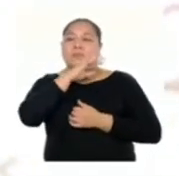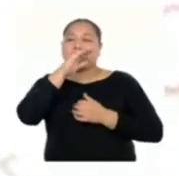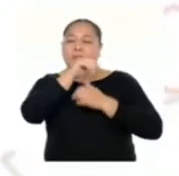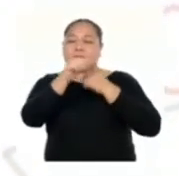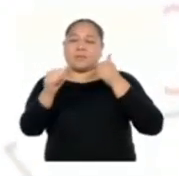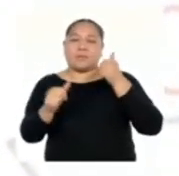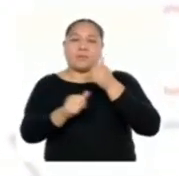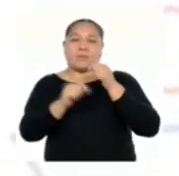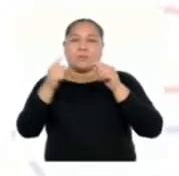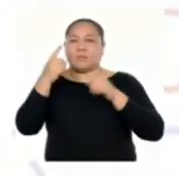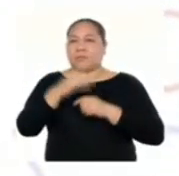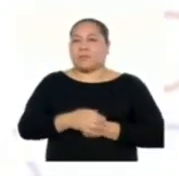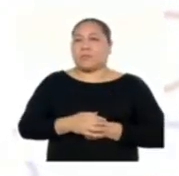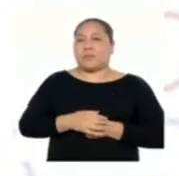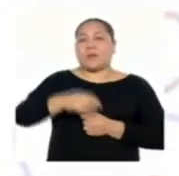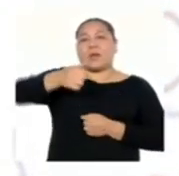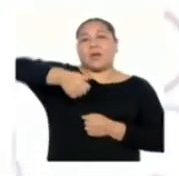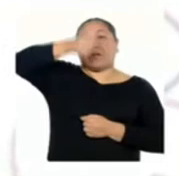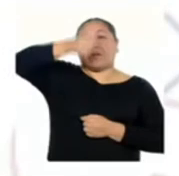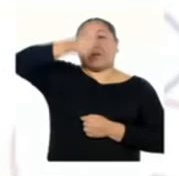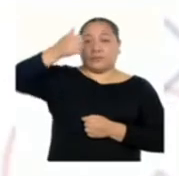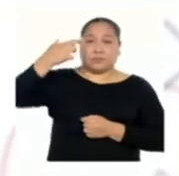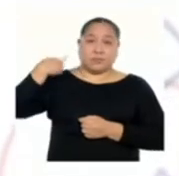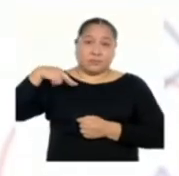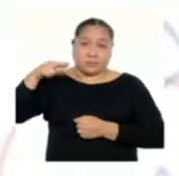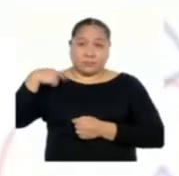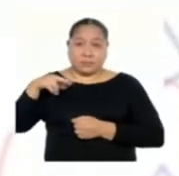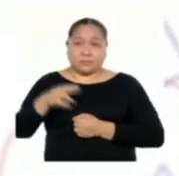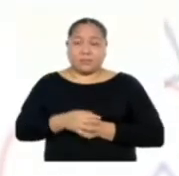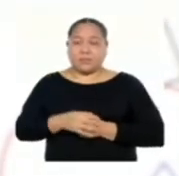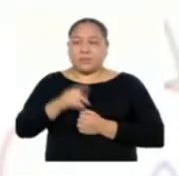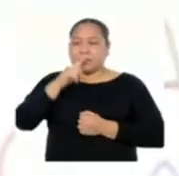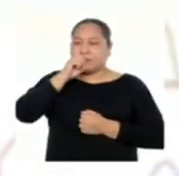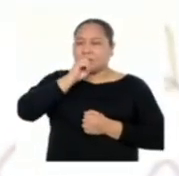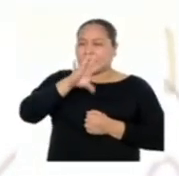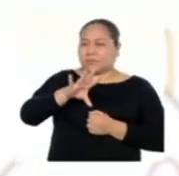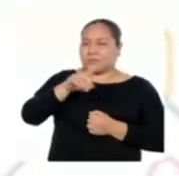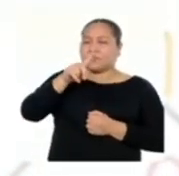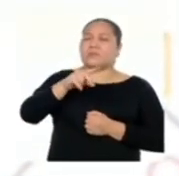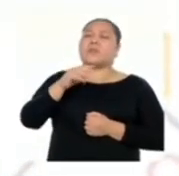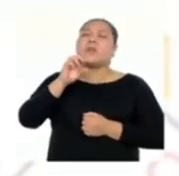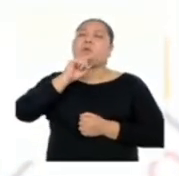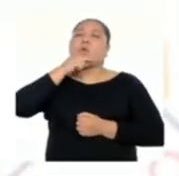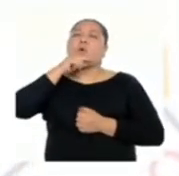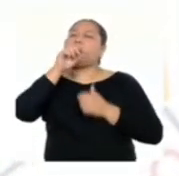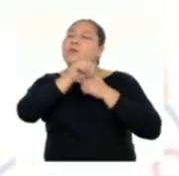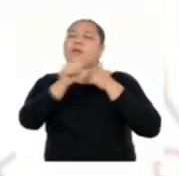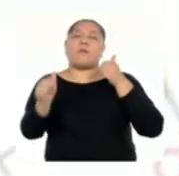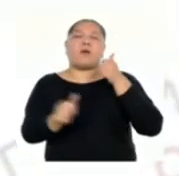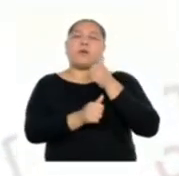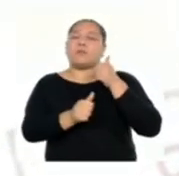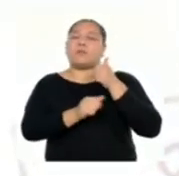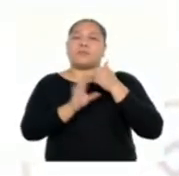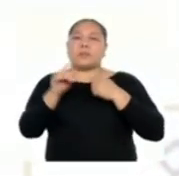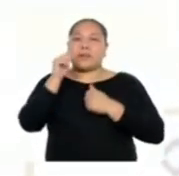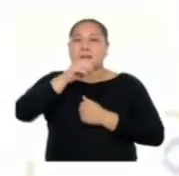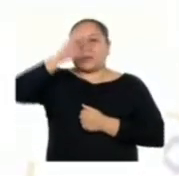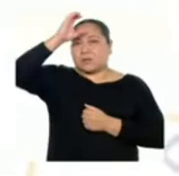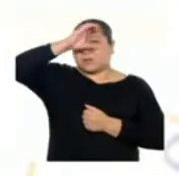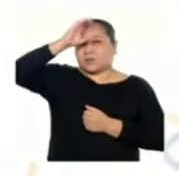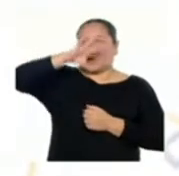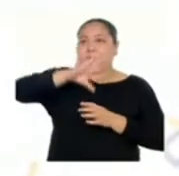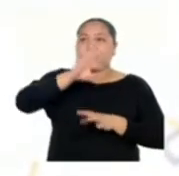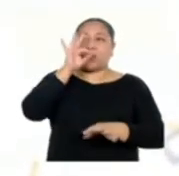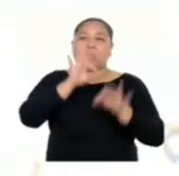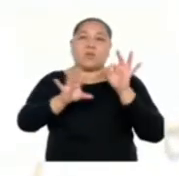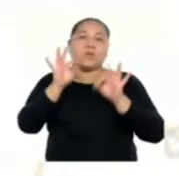era discutible. Las autoridades religiosas habían argumentado la inferioridad de las mujeres. Esta concepción la encontramos